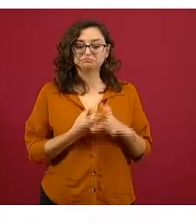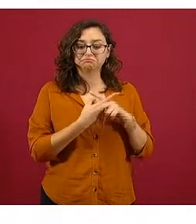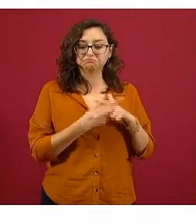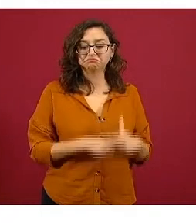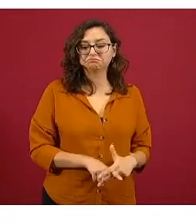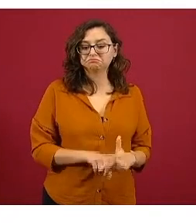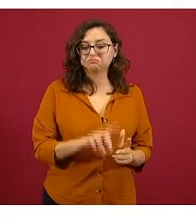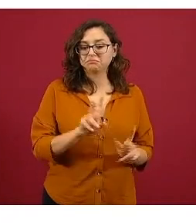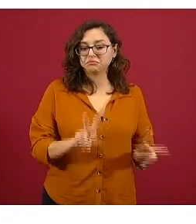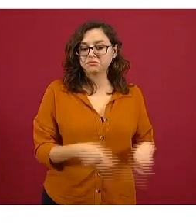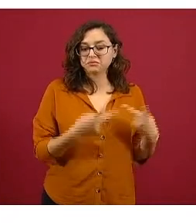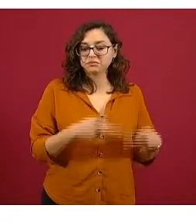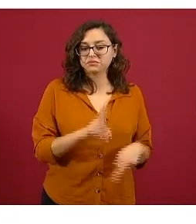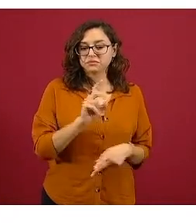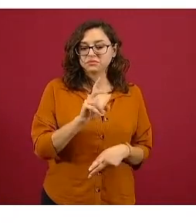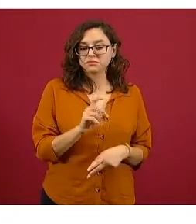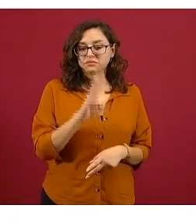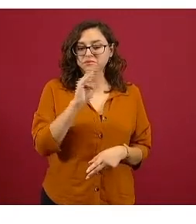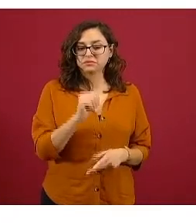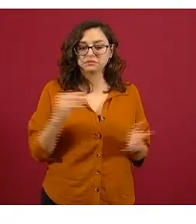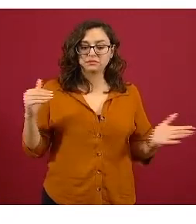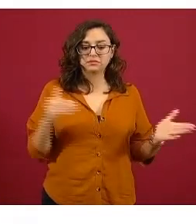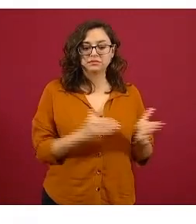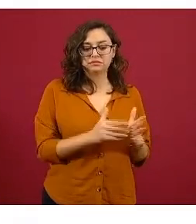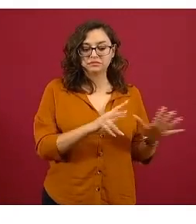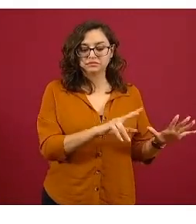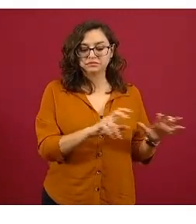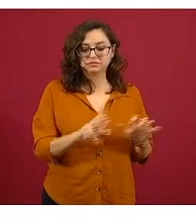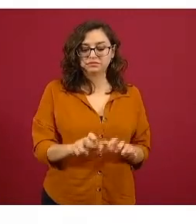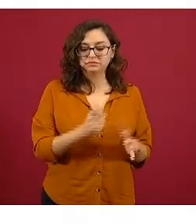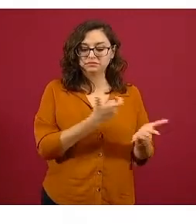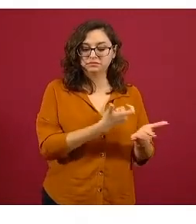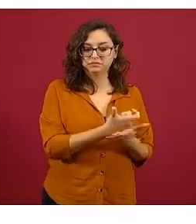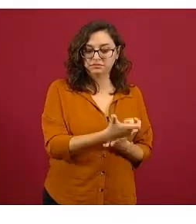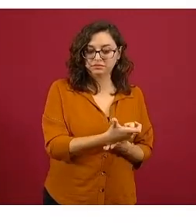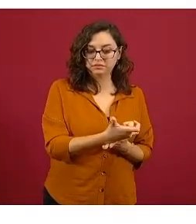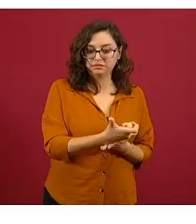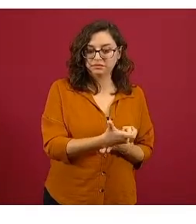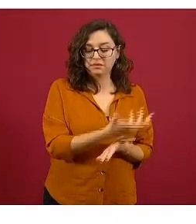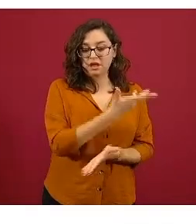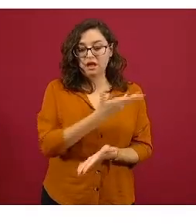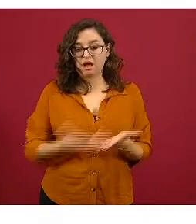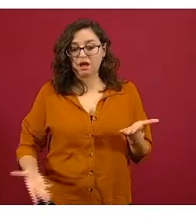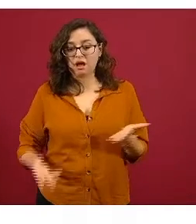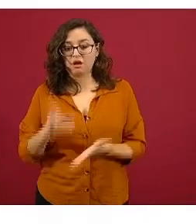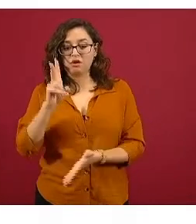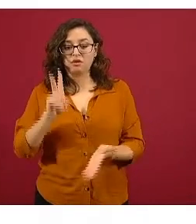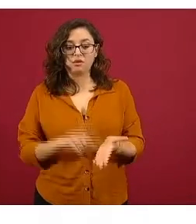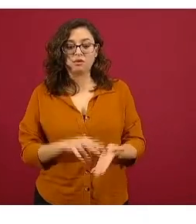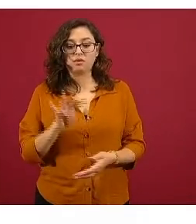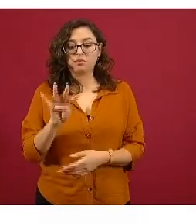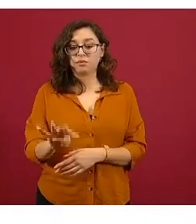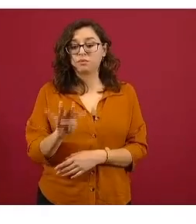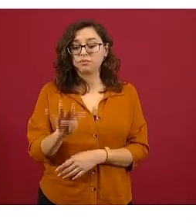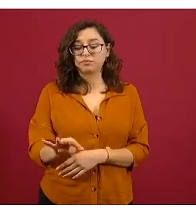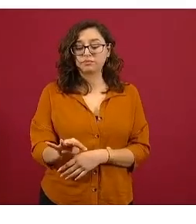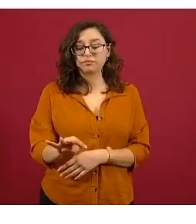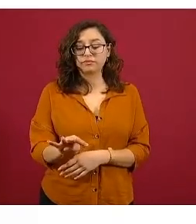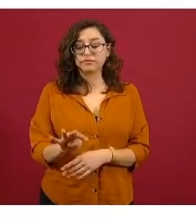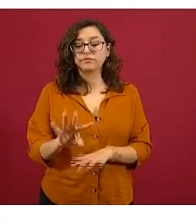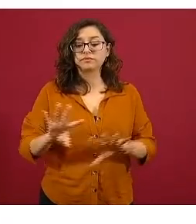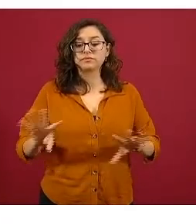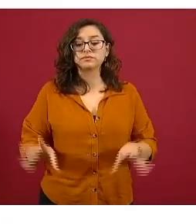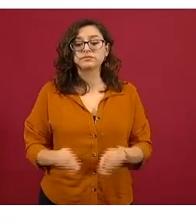de 39.800 millones de pesos en el 2011, alcanzamos en el 2009 un